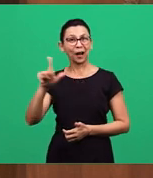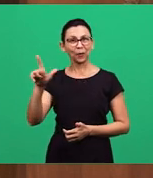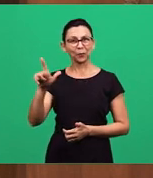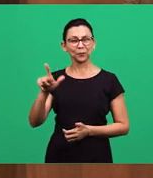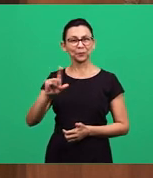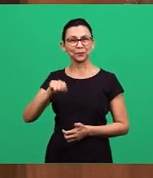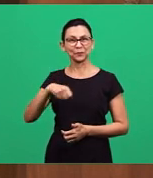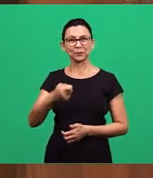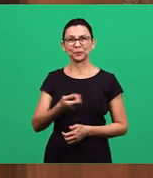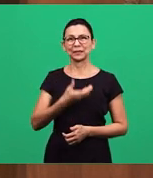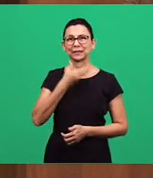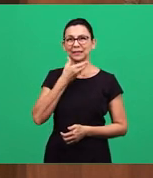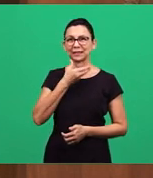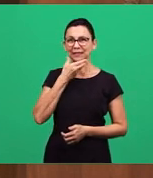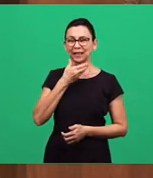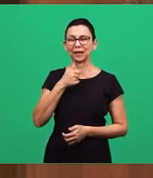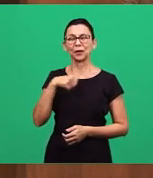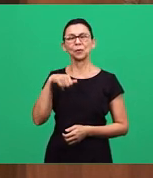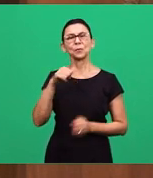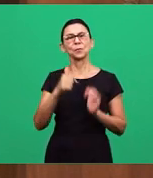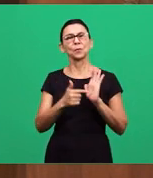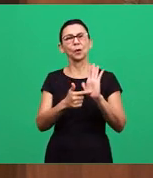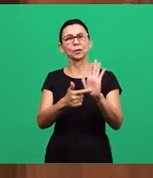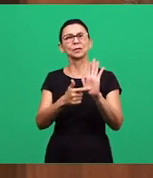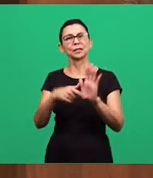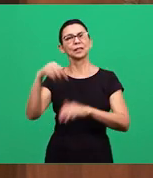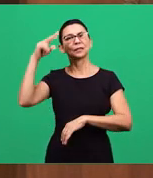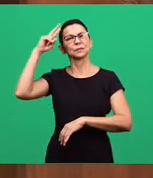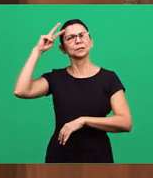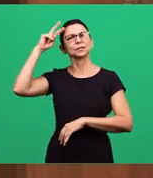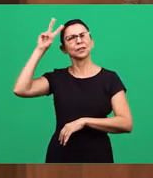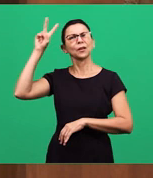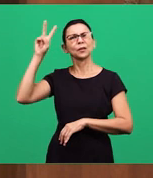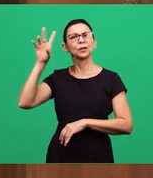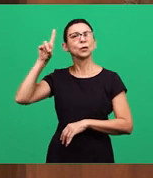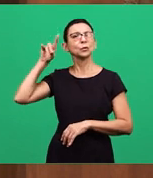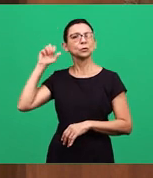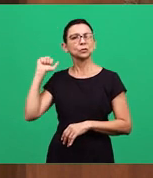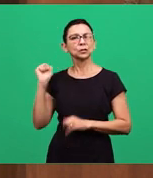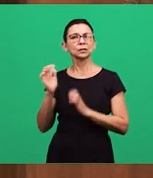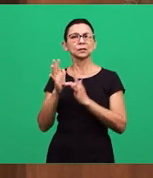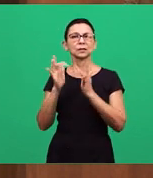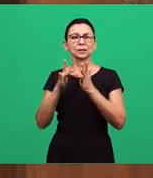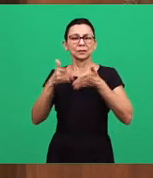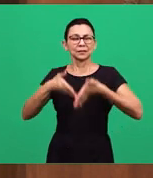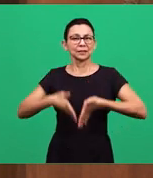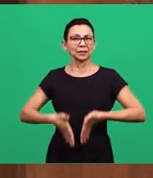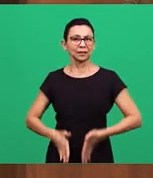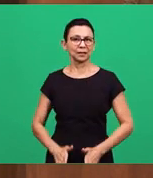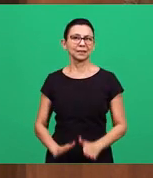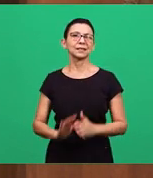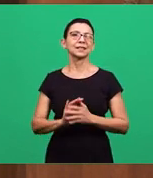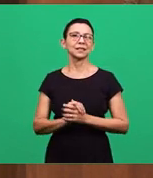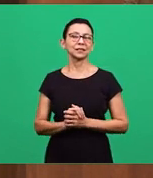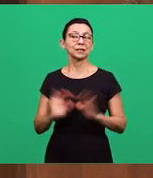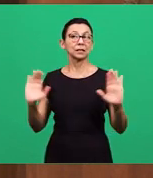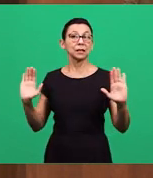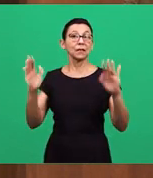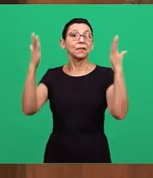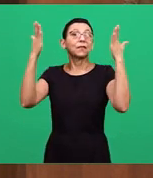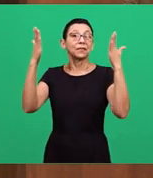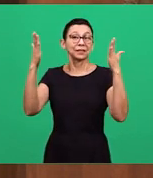y celebrada sobre el nacimiento del Señor Jesús. Y cuando hablamos al respecto de esto, de este evento